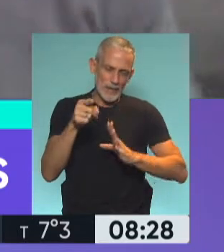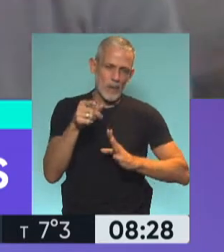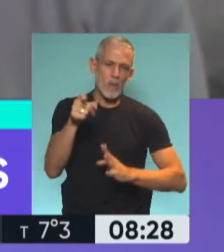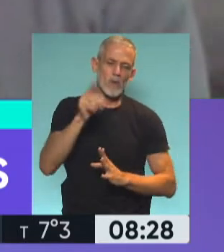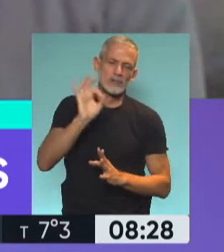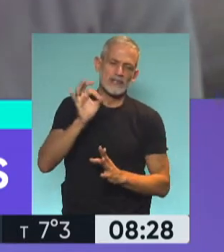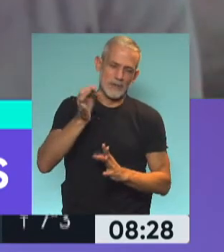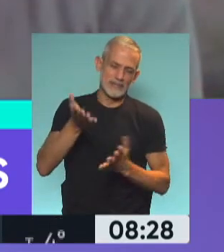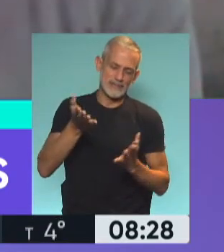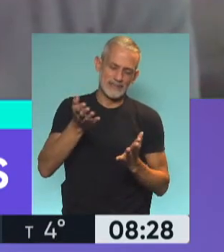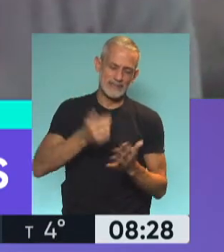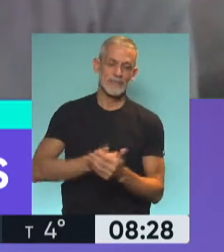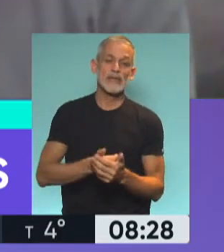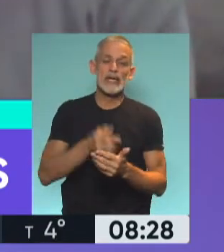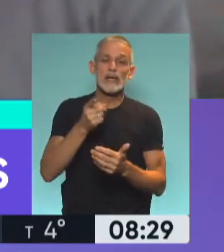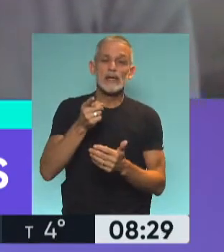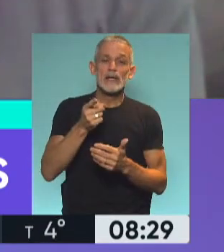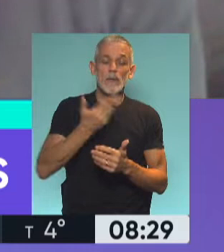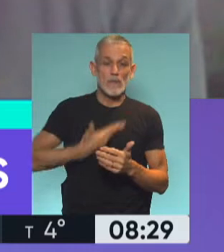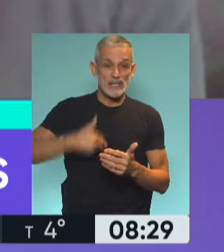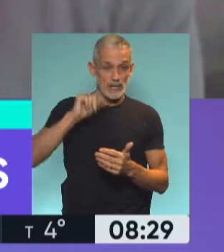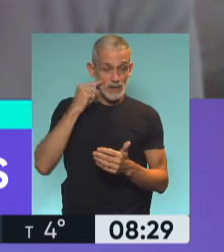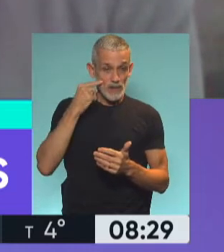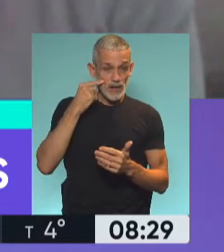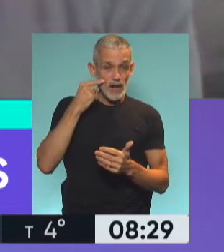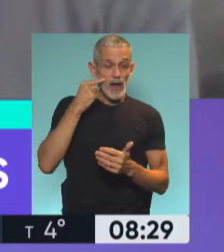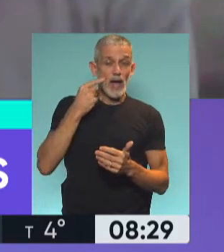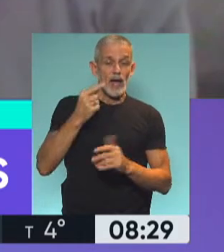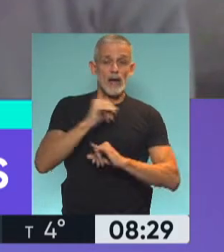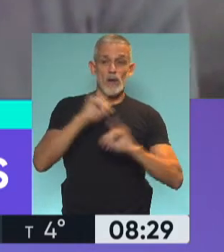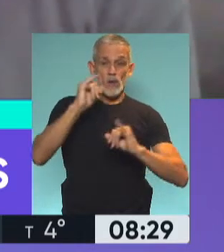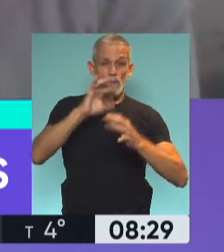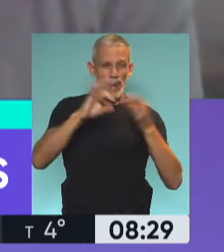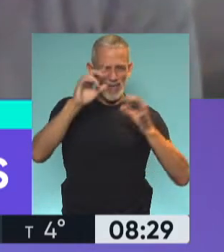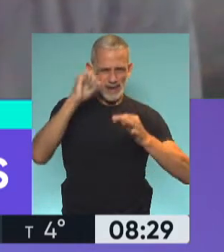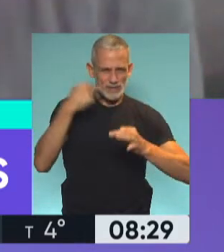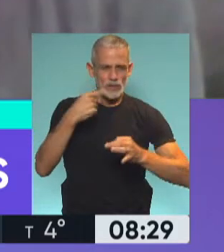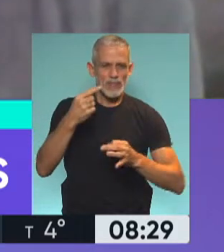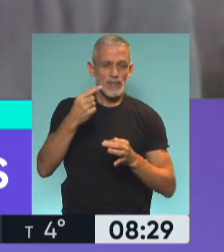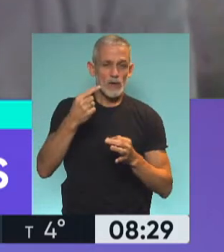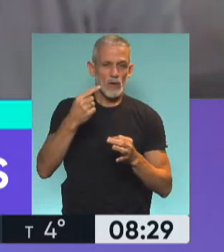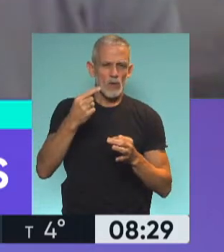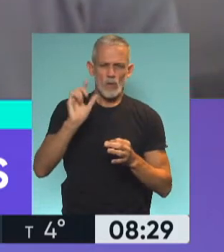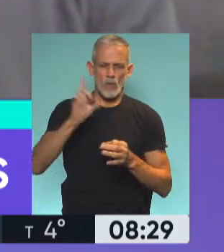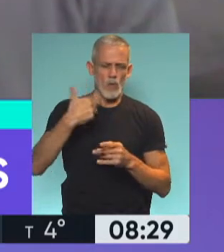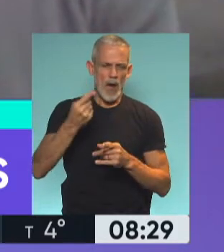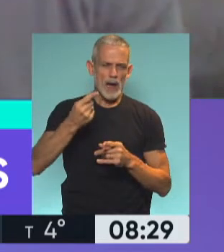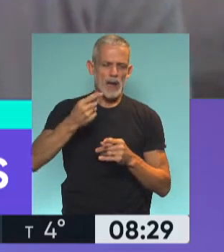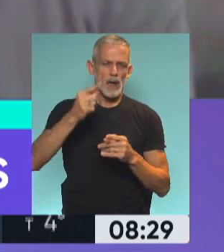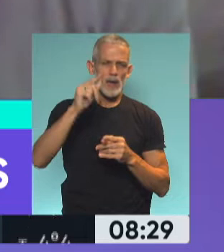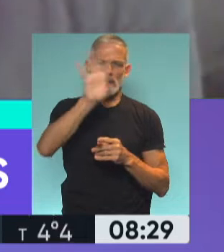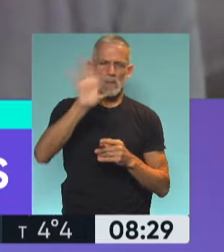sabés que una de las cosas que dijo el presidente en la última cadena nacional fue que es inconcebible que un país tenga